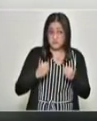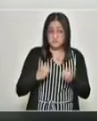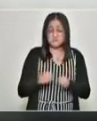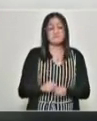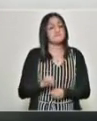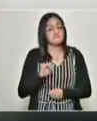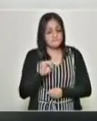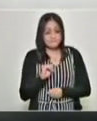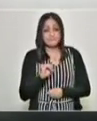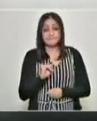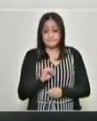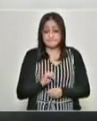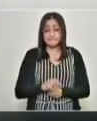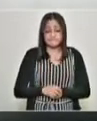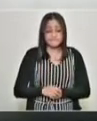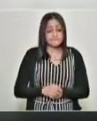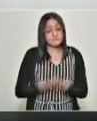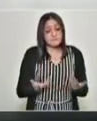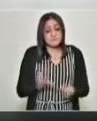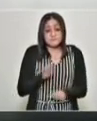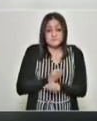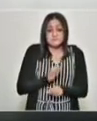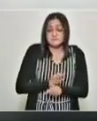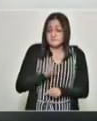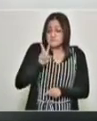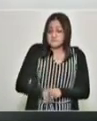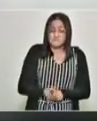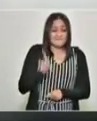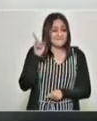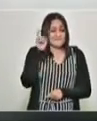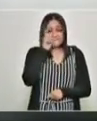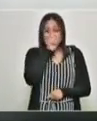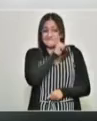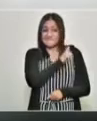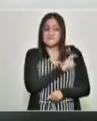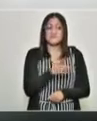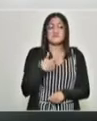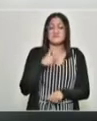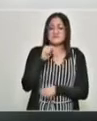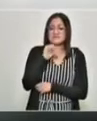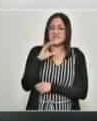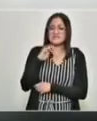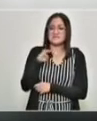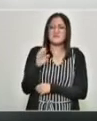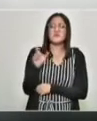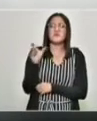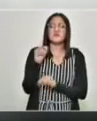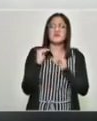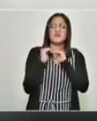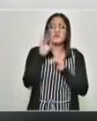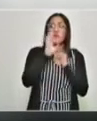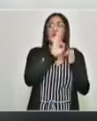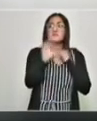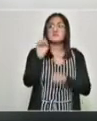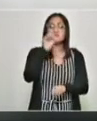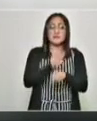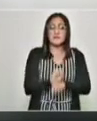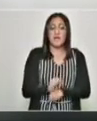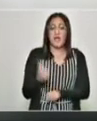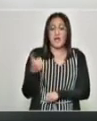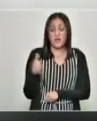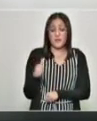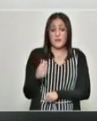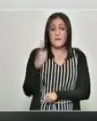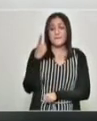Así es, gobernador. Las proyecciones que tenemos, el ACME lo marca en la última semana de